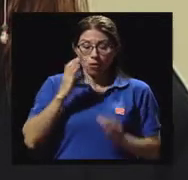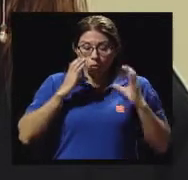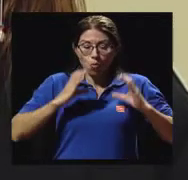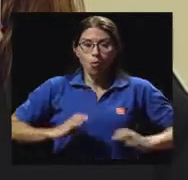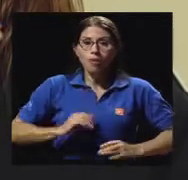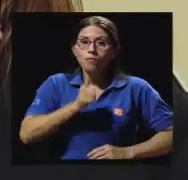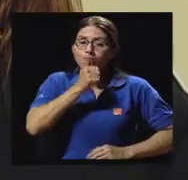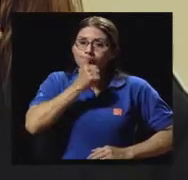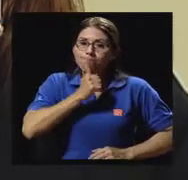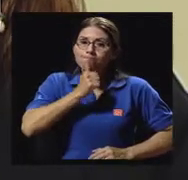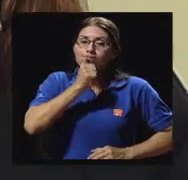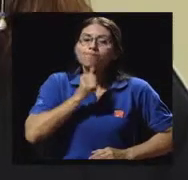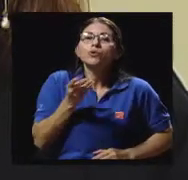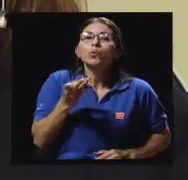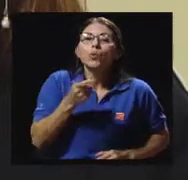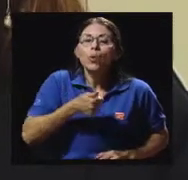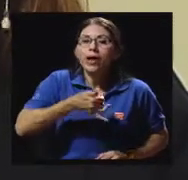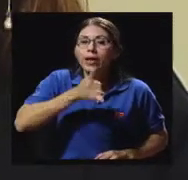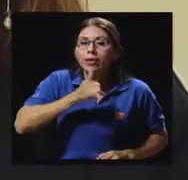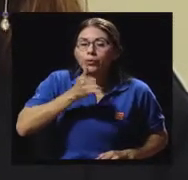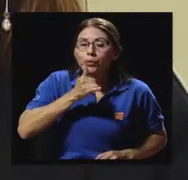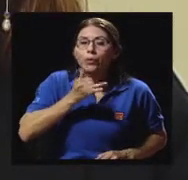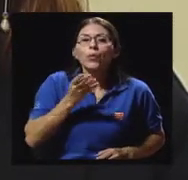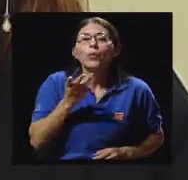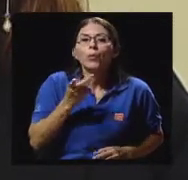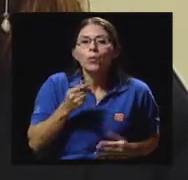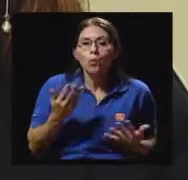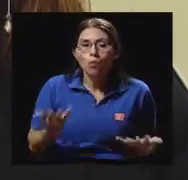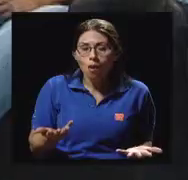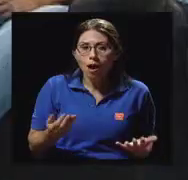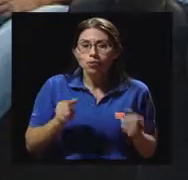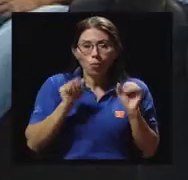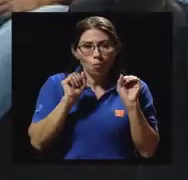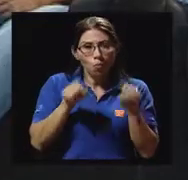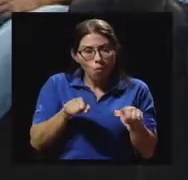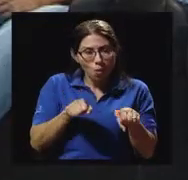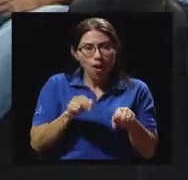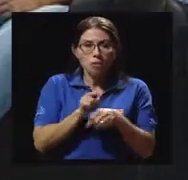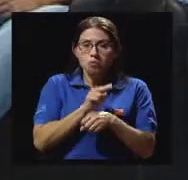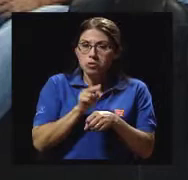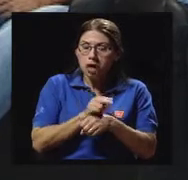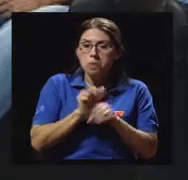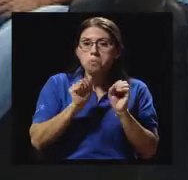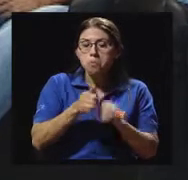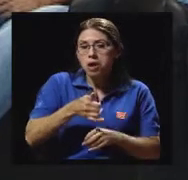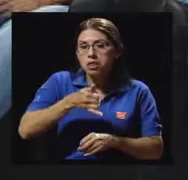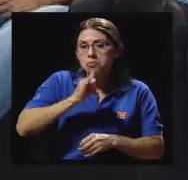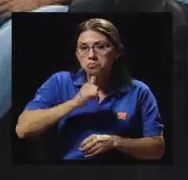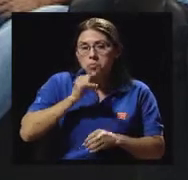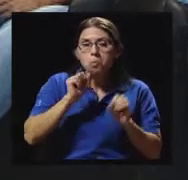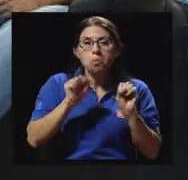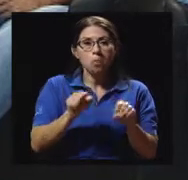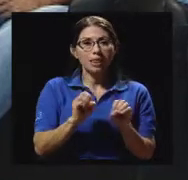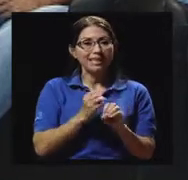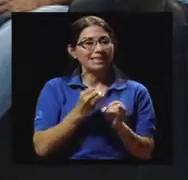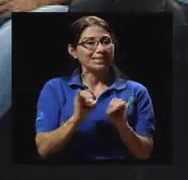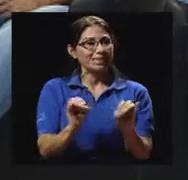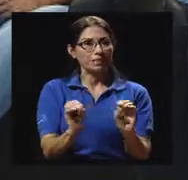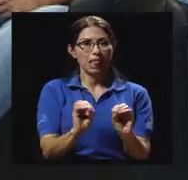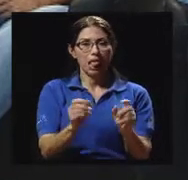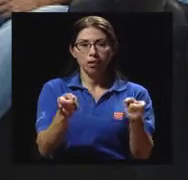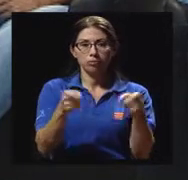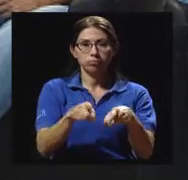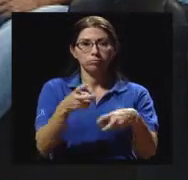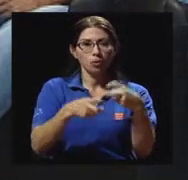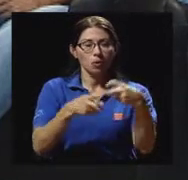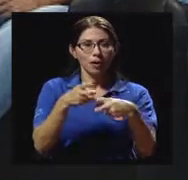su cuerpo puede tolerar y puede metabolizar y puede eliminar sin ningún problema. En